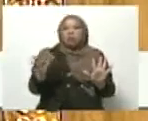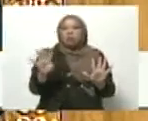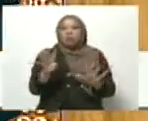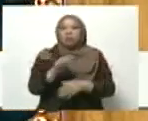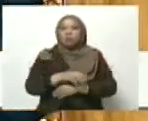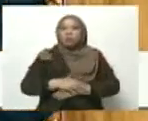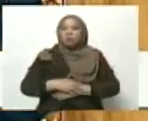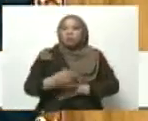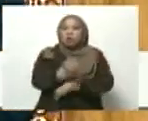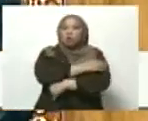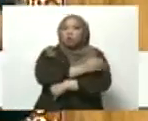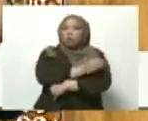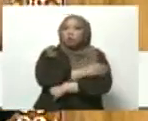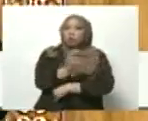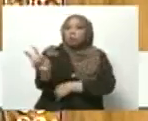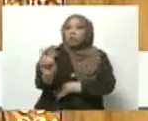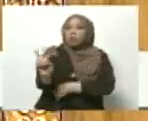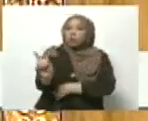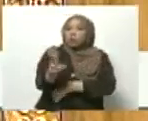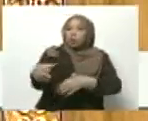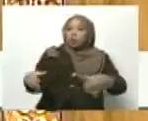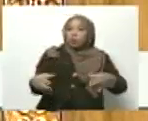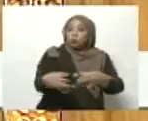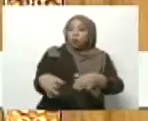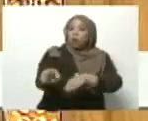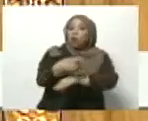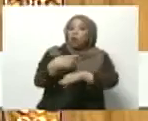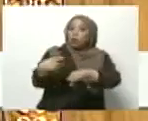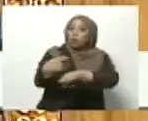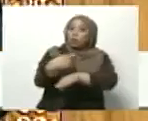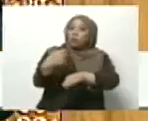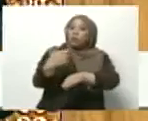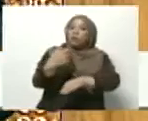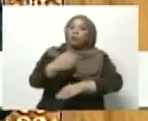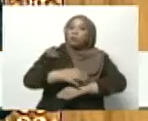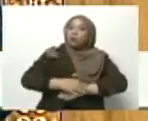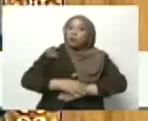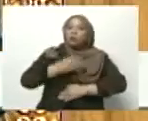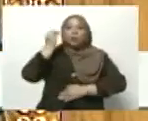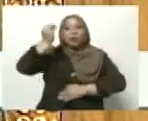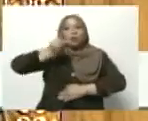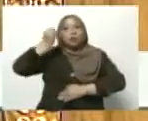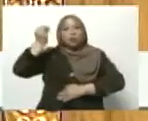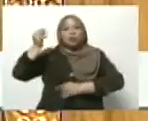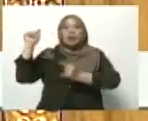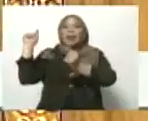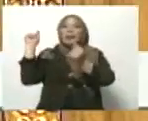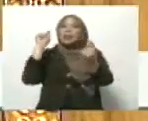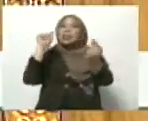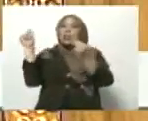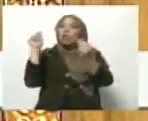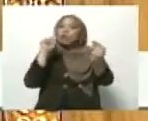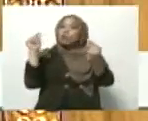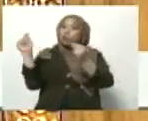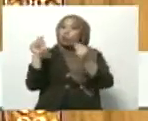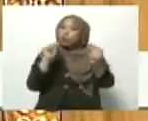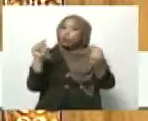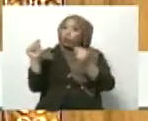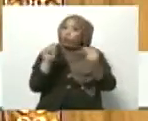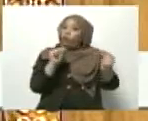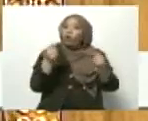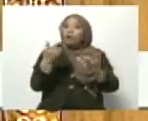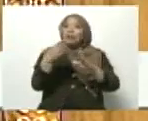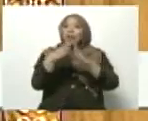de la oposición venezolana o del gobierno legítimo, como dice él, y estamos discutiendo las condiciones.